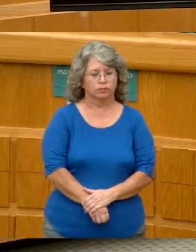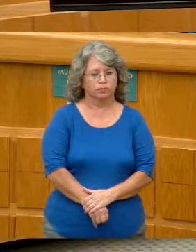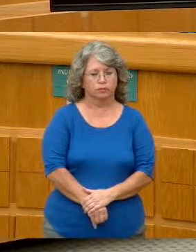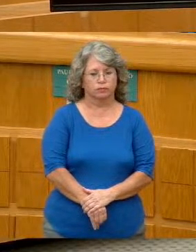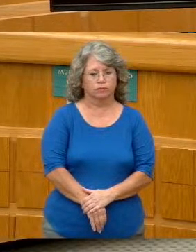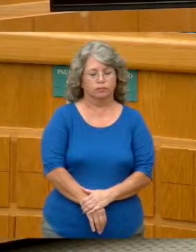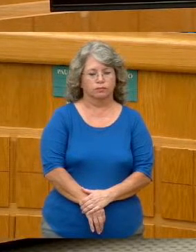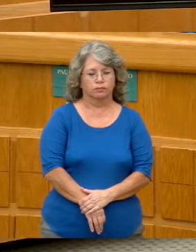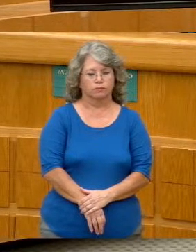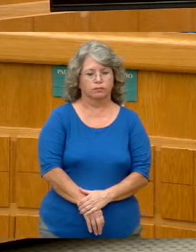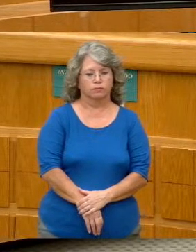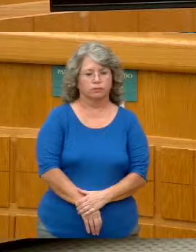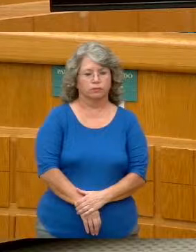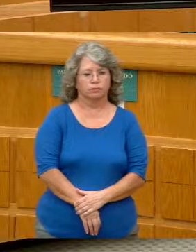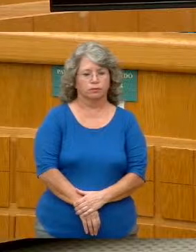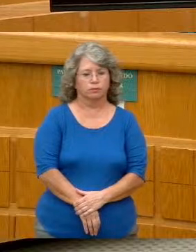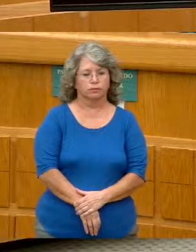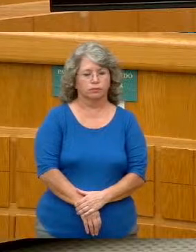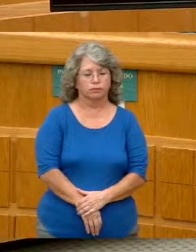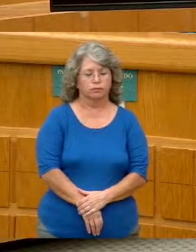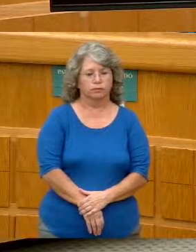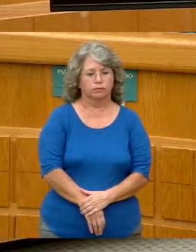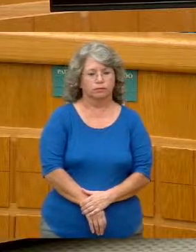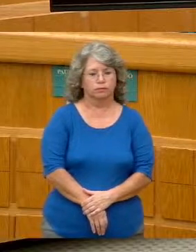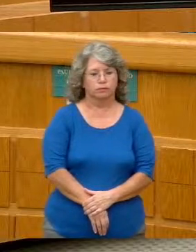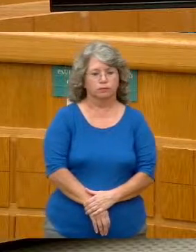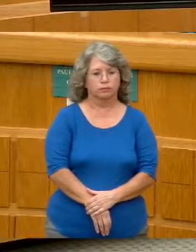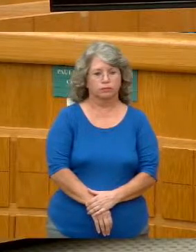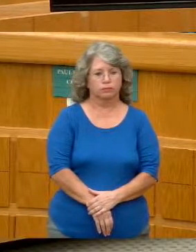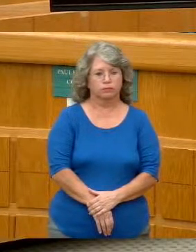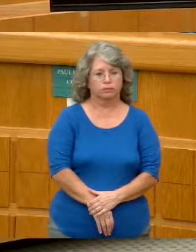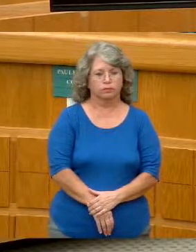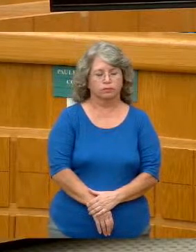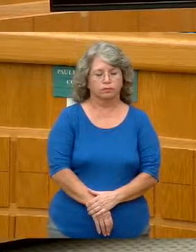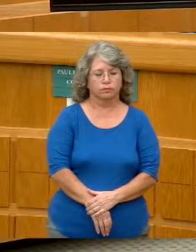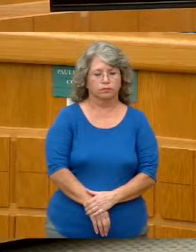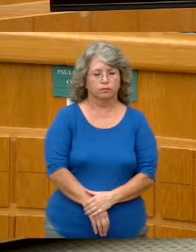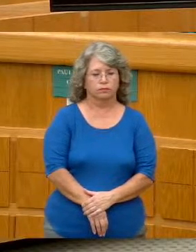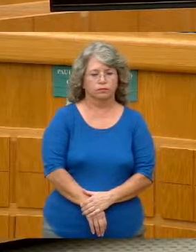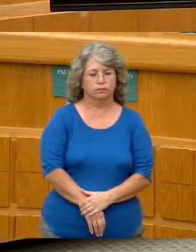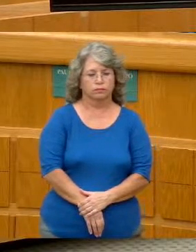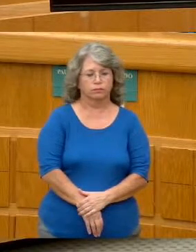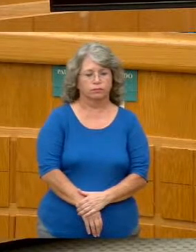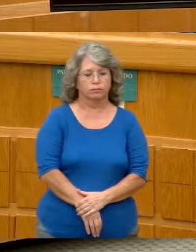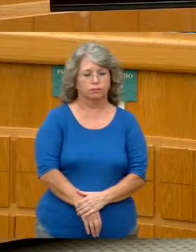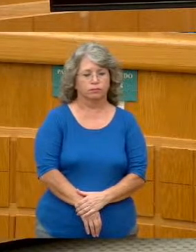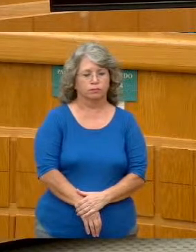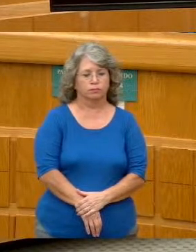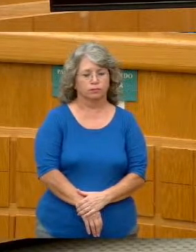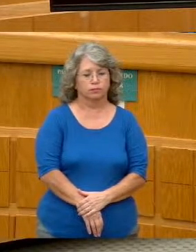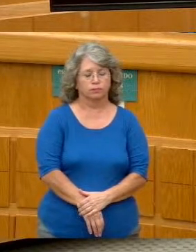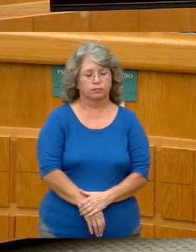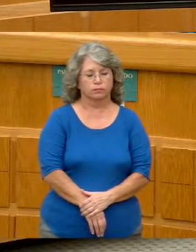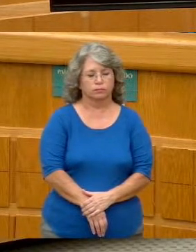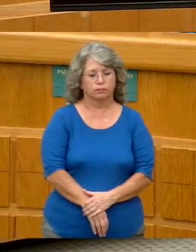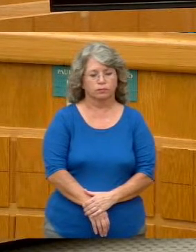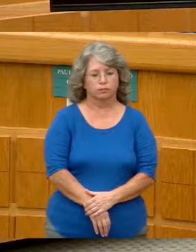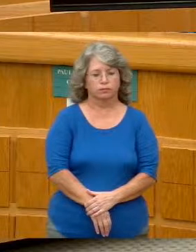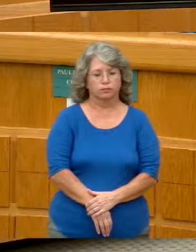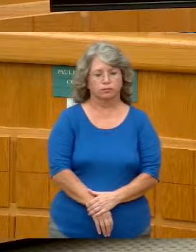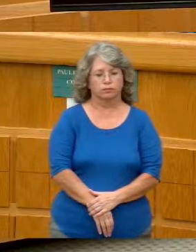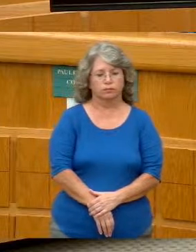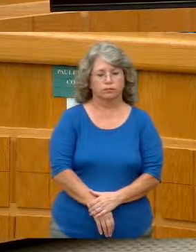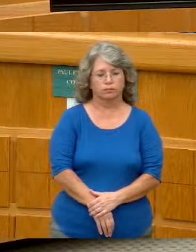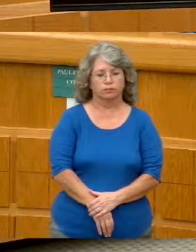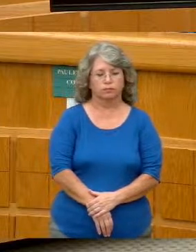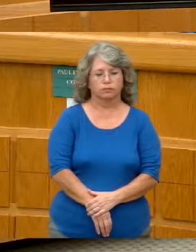fallecidas. Resumiendo, el brote de infecciones en el estado casi ha terminado. Los casos positivos en el área de la costa continúan disminuyendo, así como